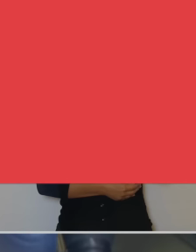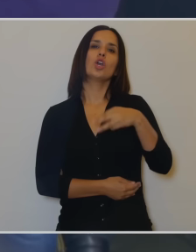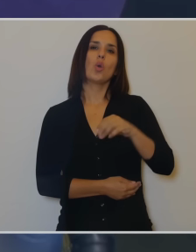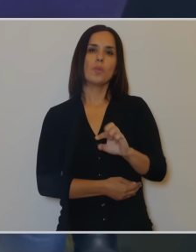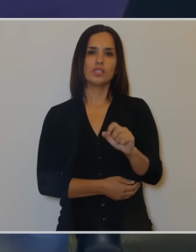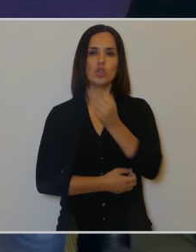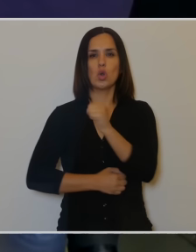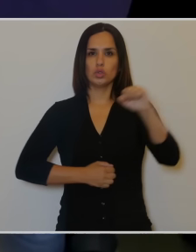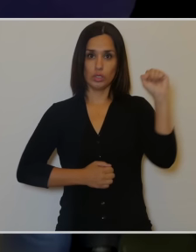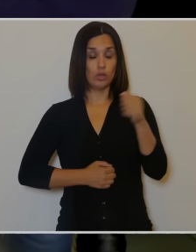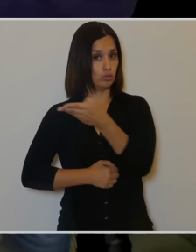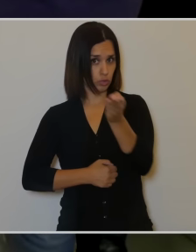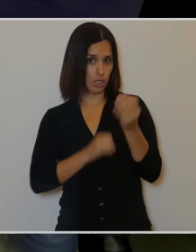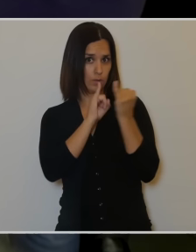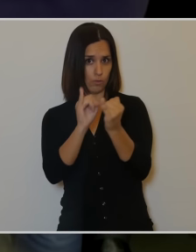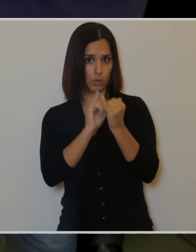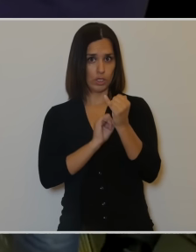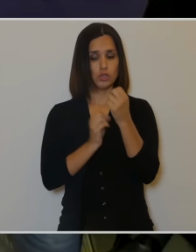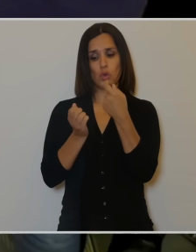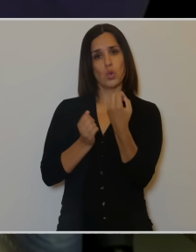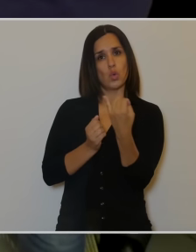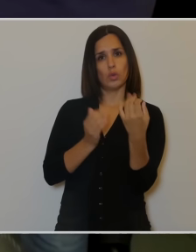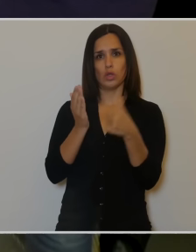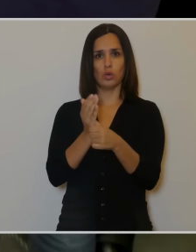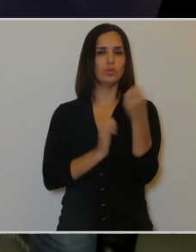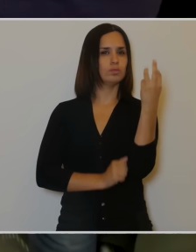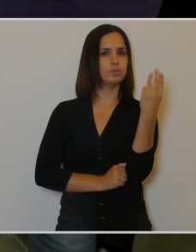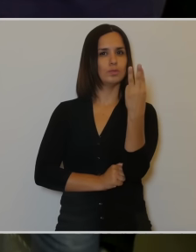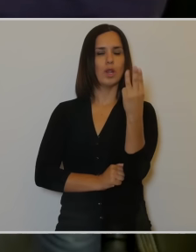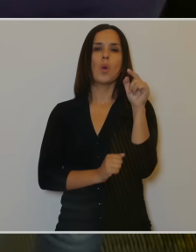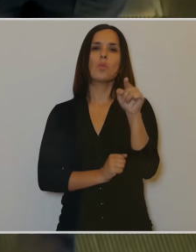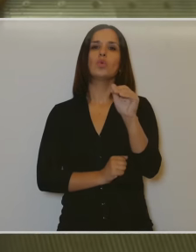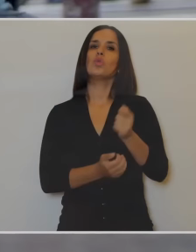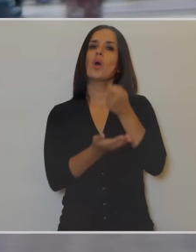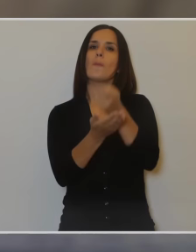familiar. Si quiere saber si es beneficiario, ingrese con su RUT a